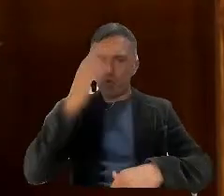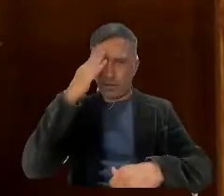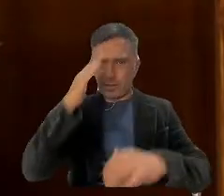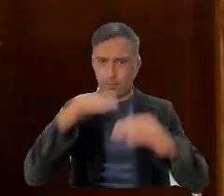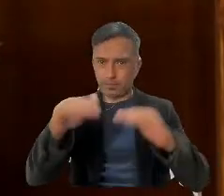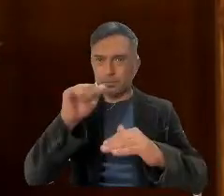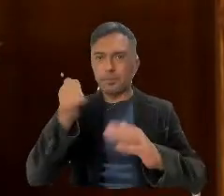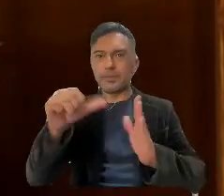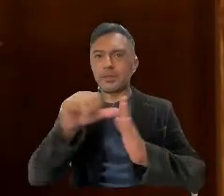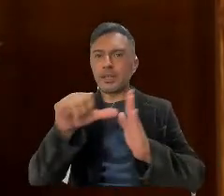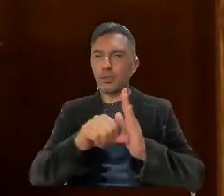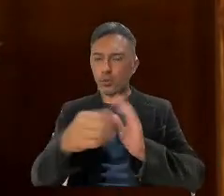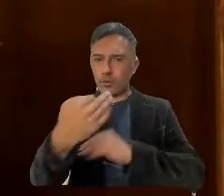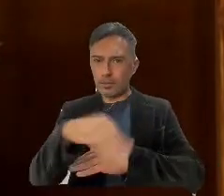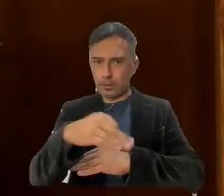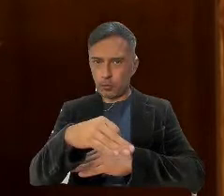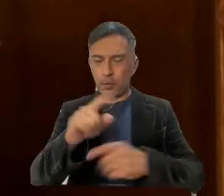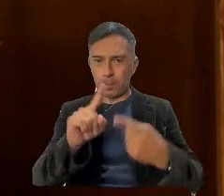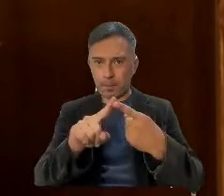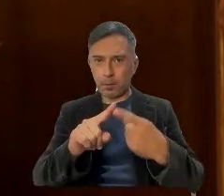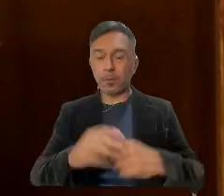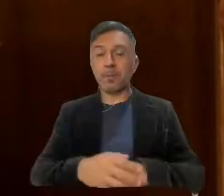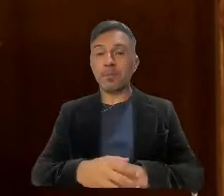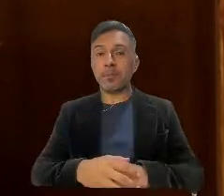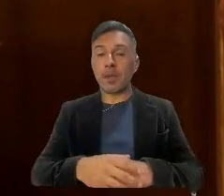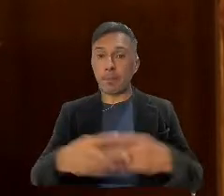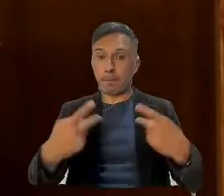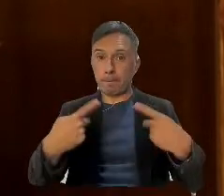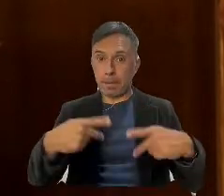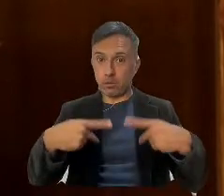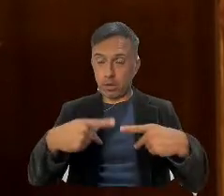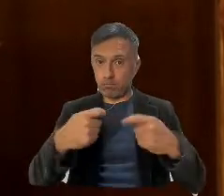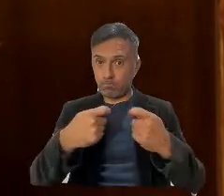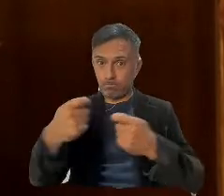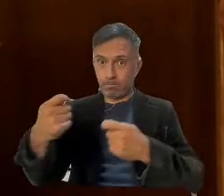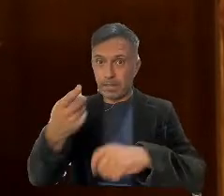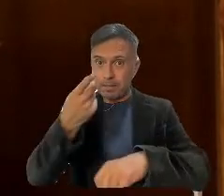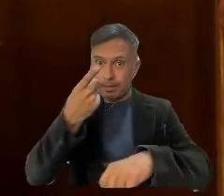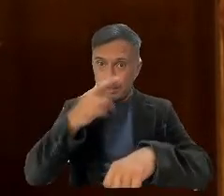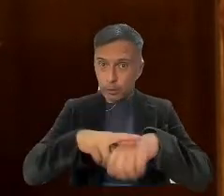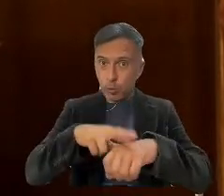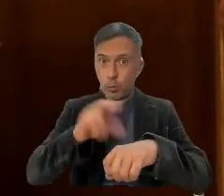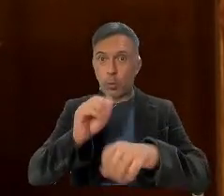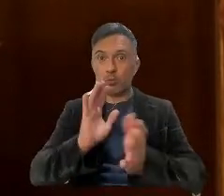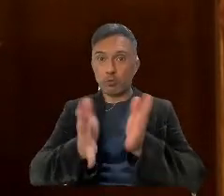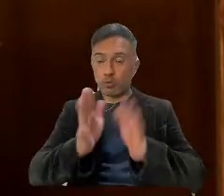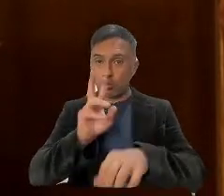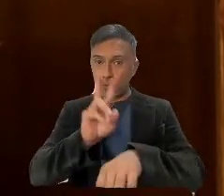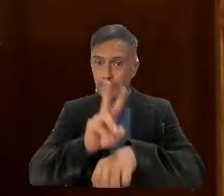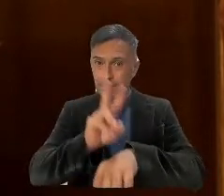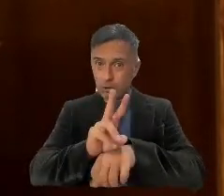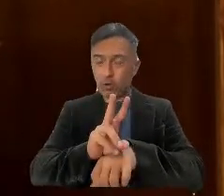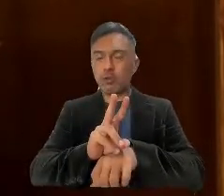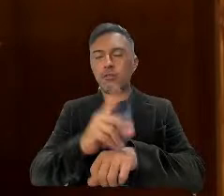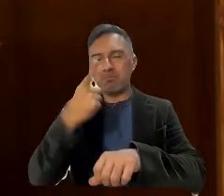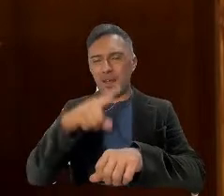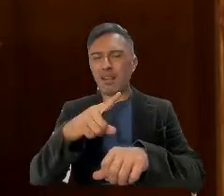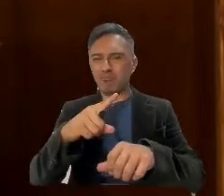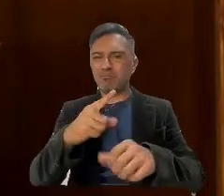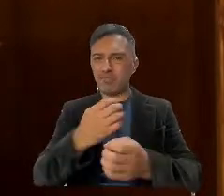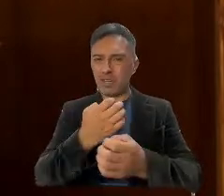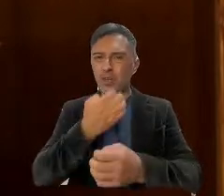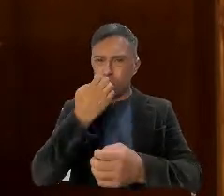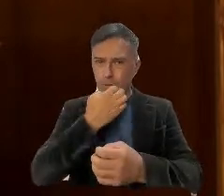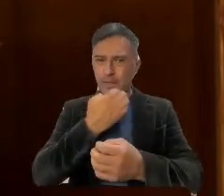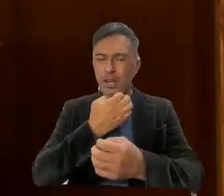transitorios. Primero, al personal con funciones de dirección o de supervisión en servicio de educación media superior que a la entrada